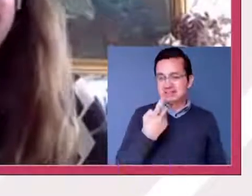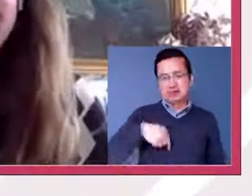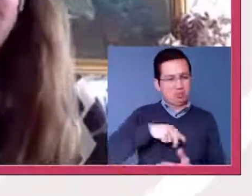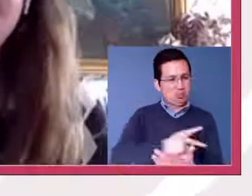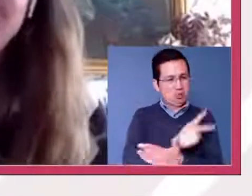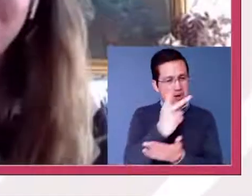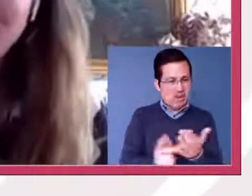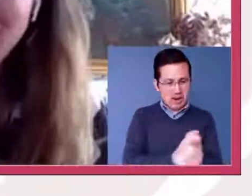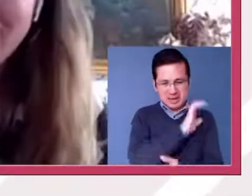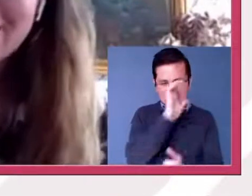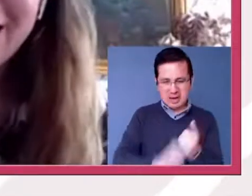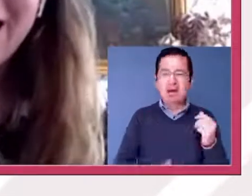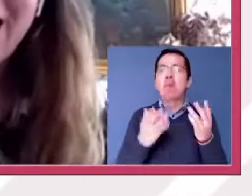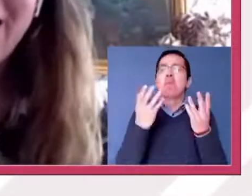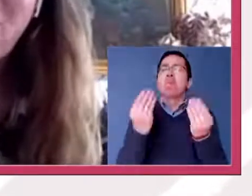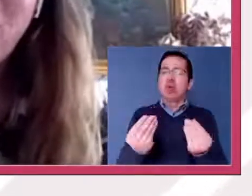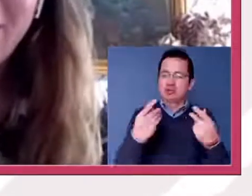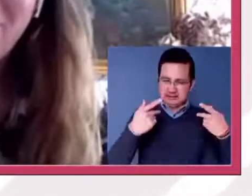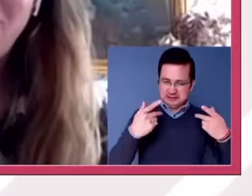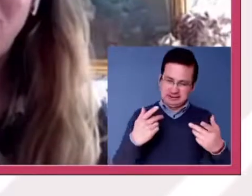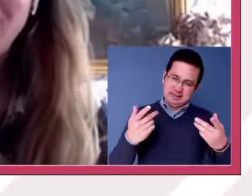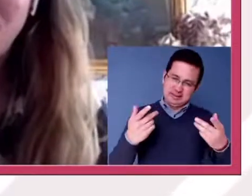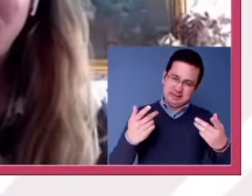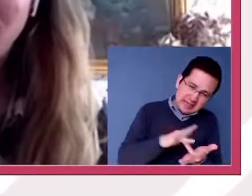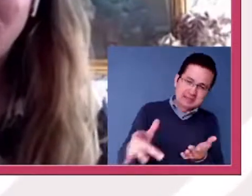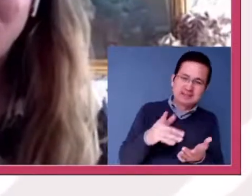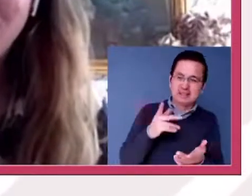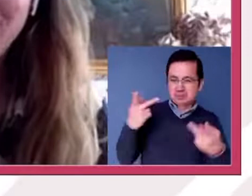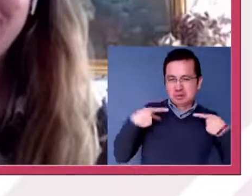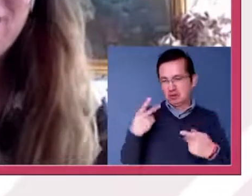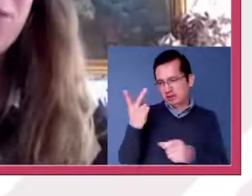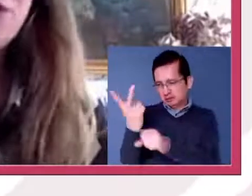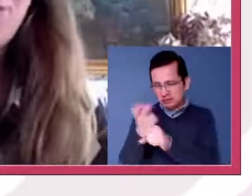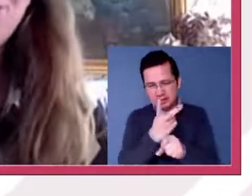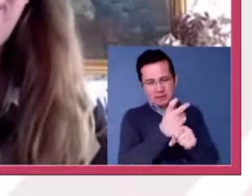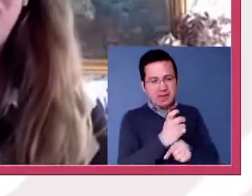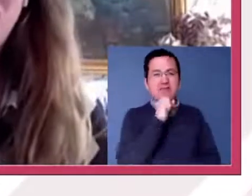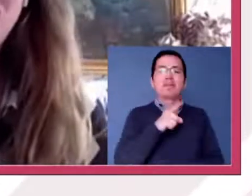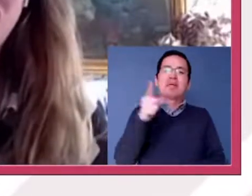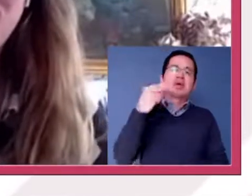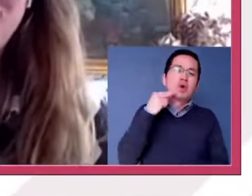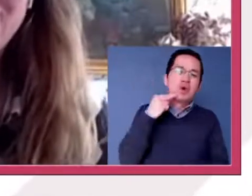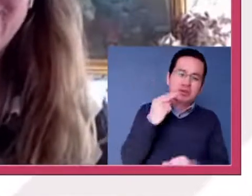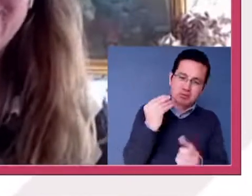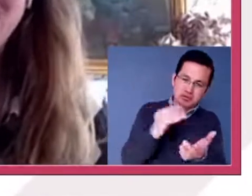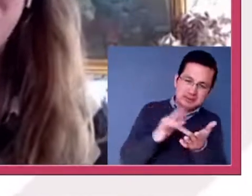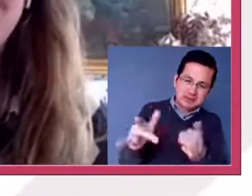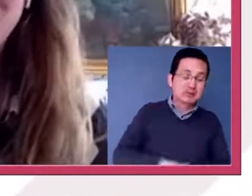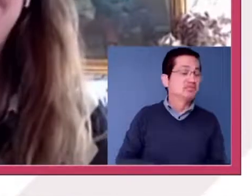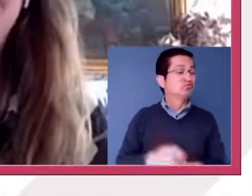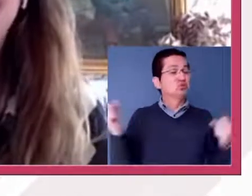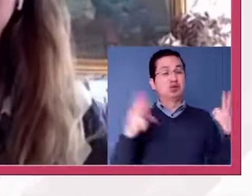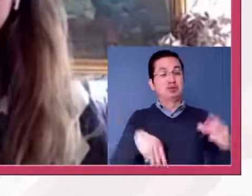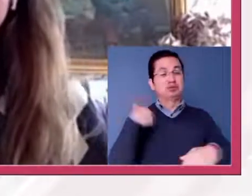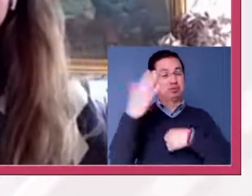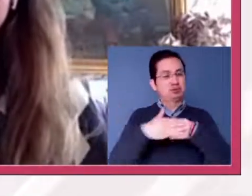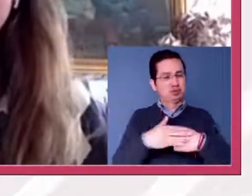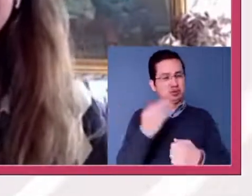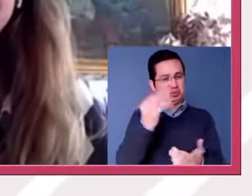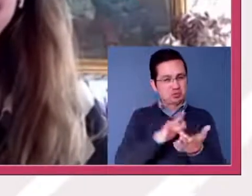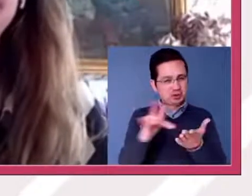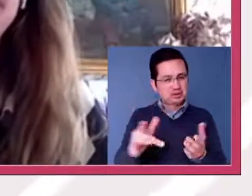las gracias a nuestras invitadas, a Noé por la interpretación y pues nos vemos en la próxima. Muchísimas gracias. Cuídense mucho.